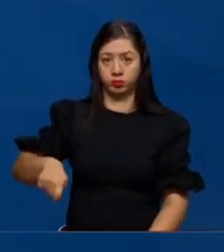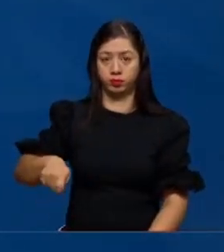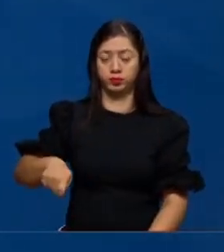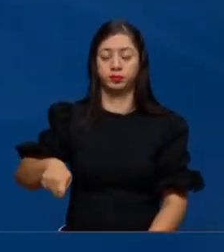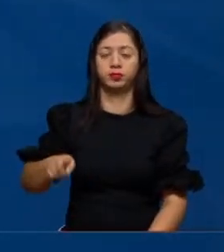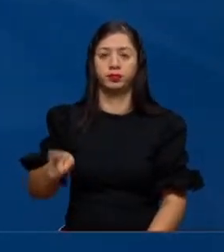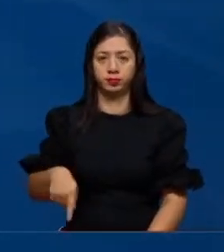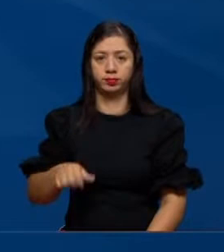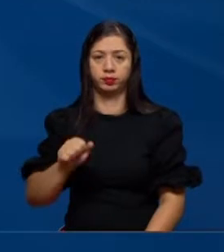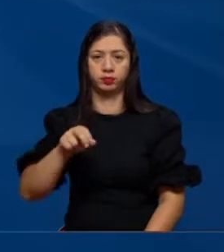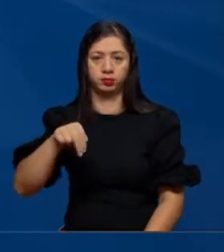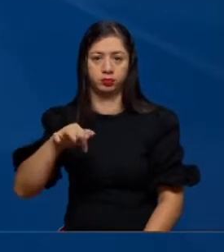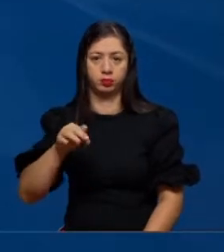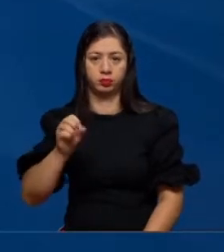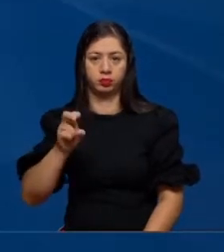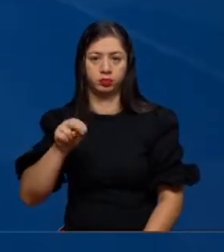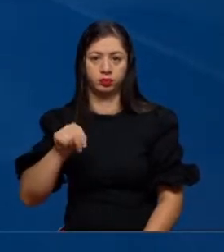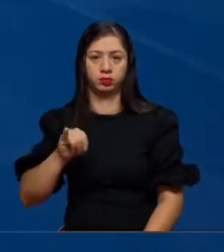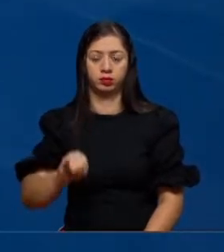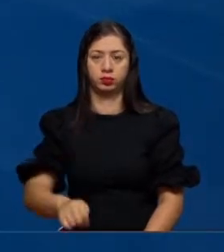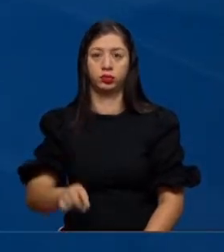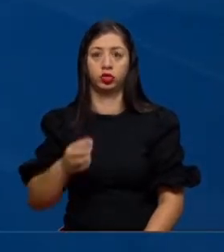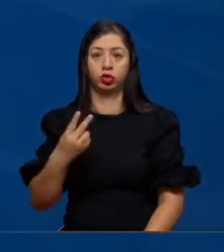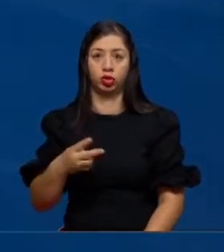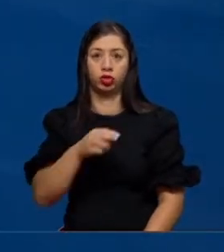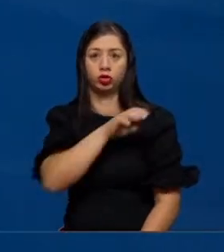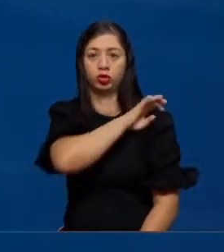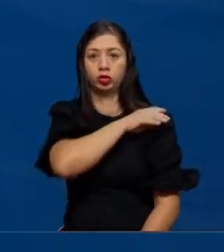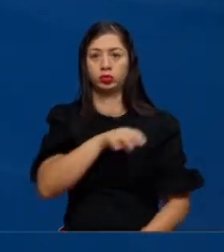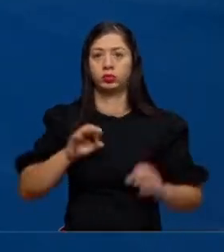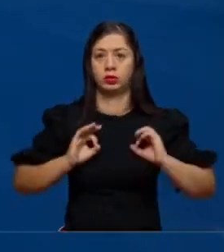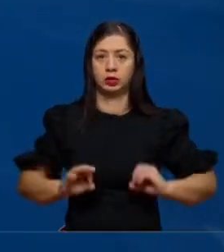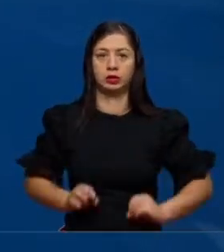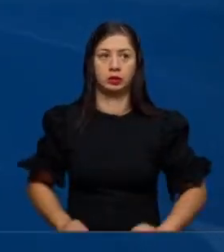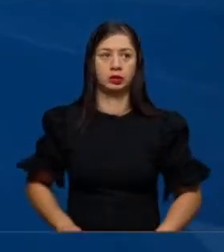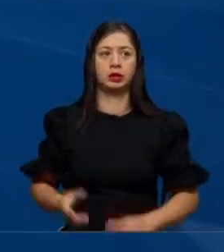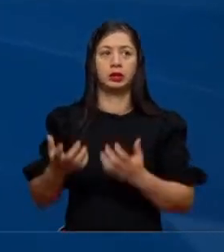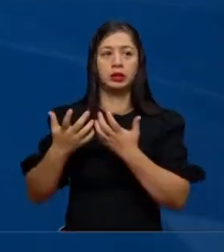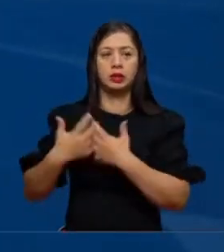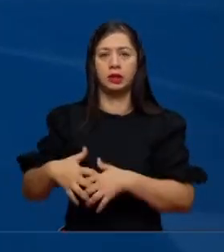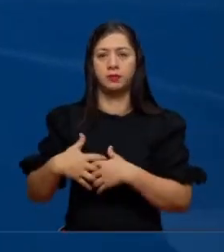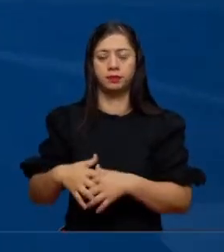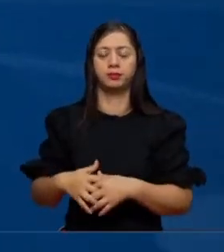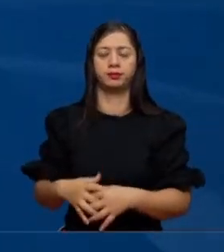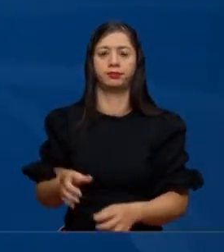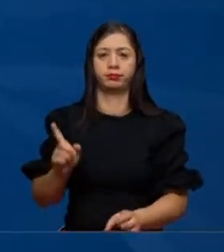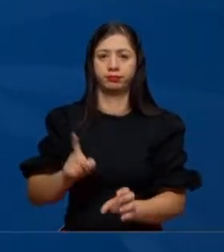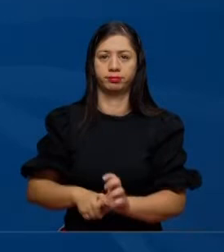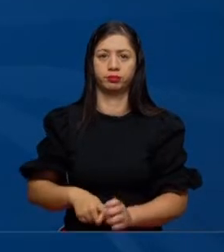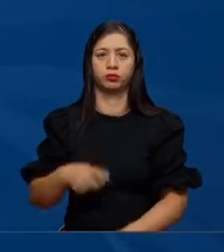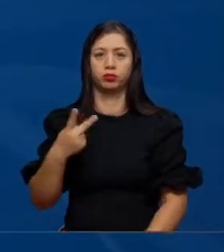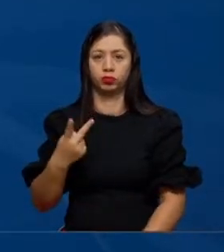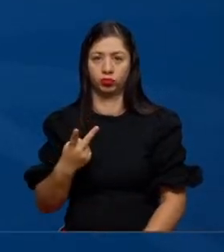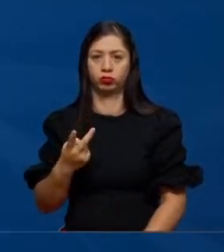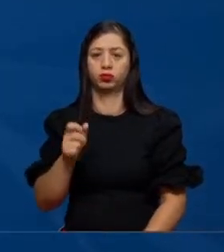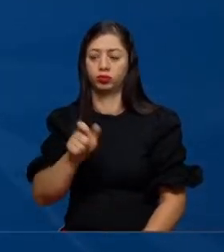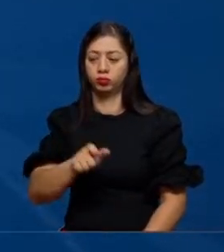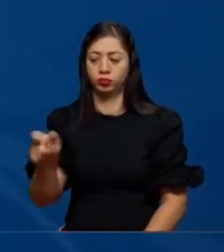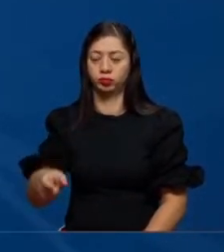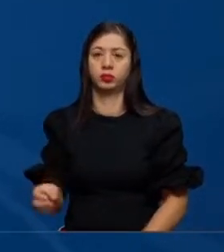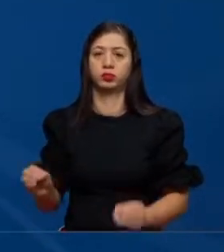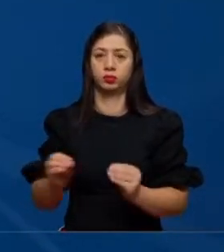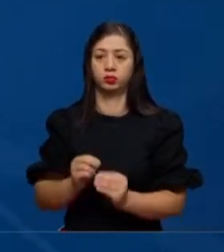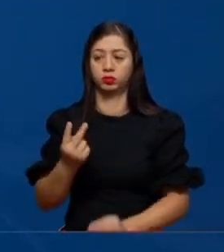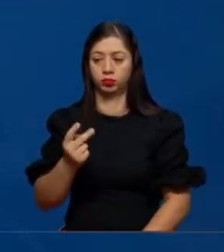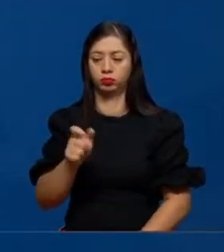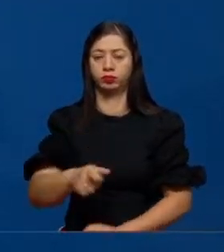Mosquera Blanquiced, 2 militares y el gerente de la empresa San Germán, a la que estaba afiliada la avioneta. 2 pasajeros y 2 tripulantes más